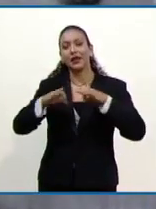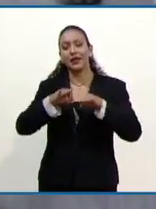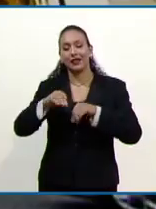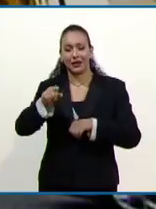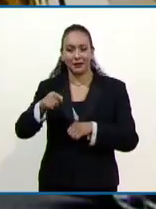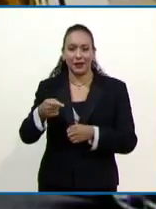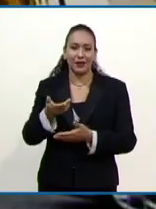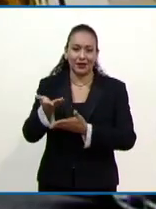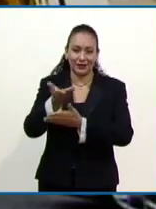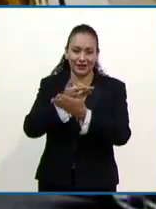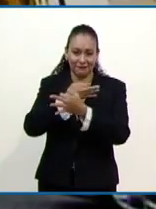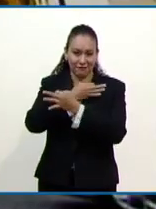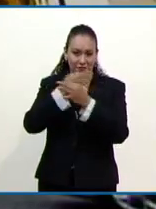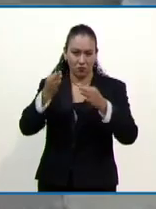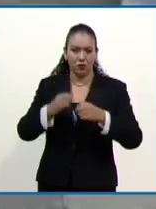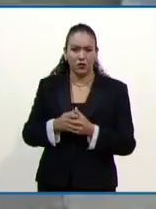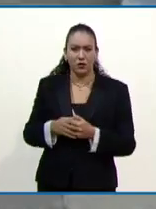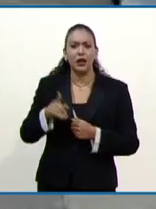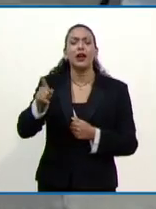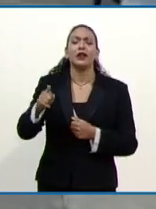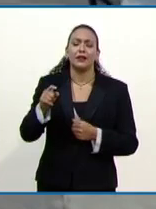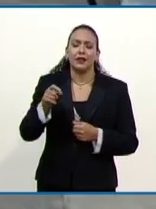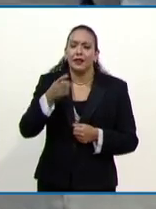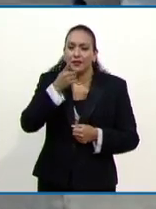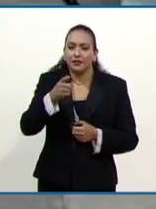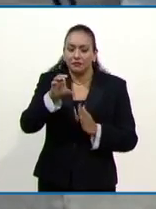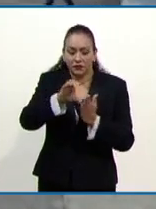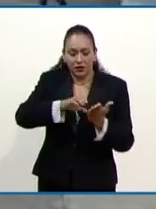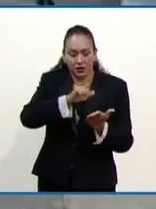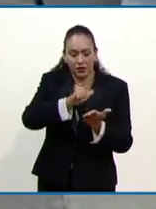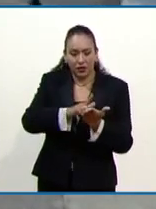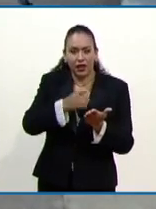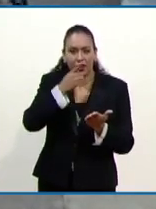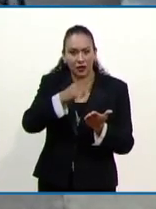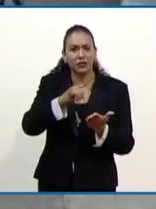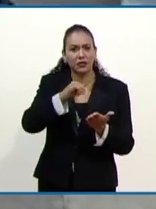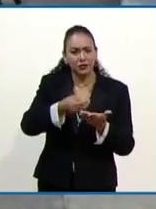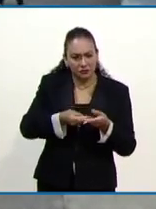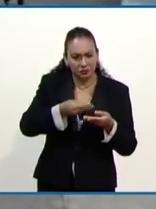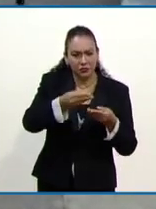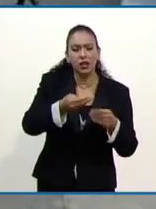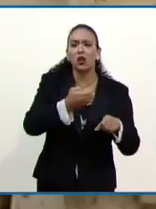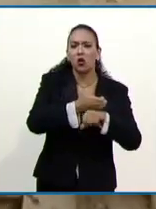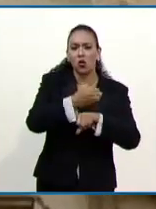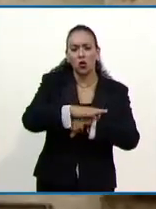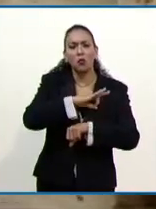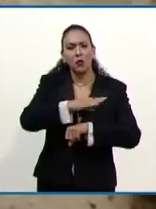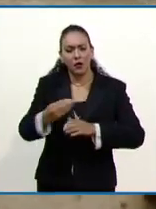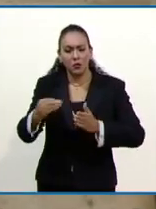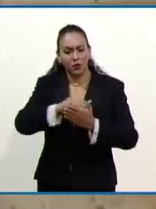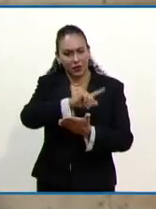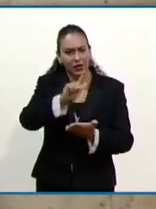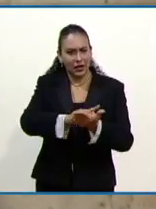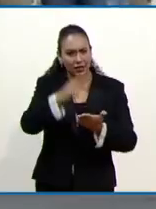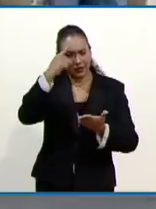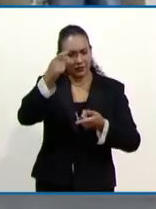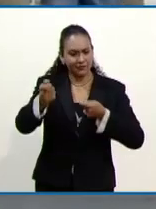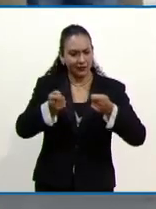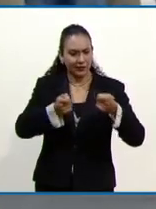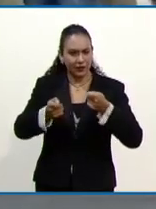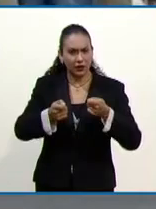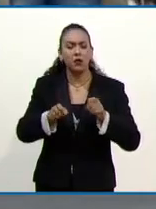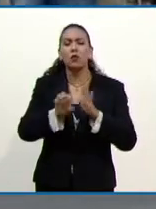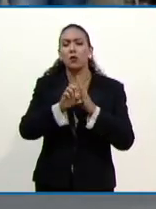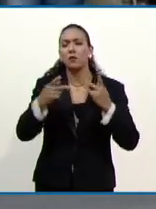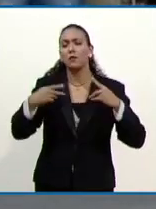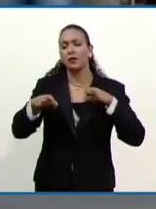y sus municipios. La sala explicó que la Constitución Federal da a las legislaturas locales la facultad de crear leyes para regular las relaciones laborales de